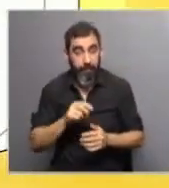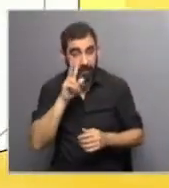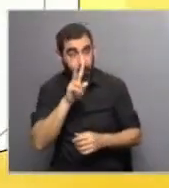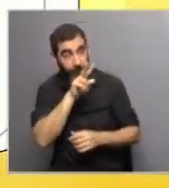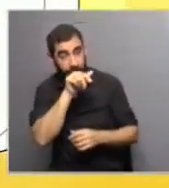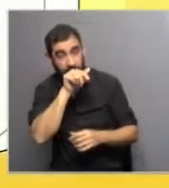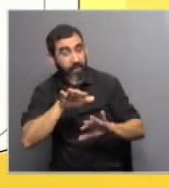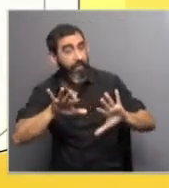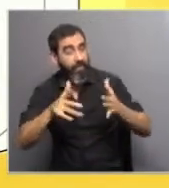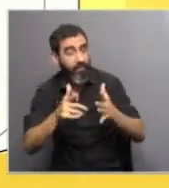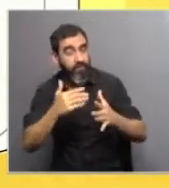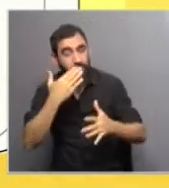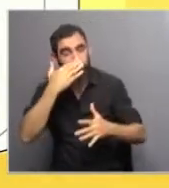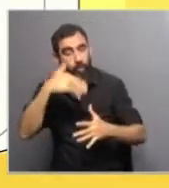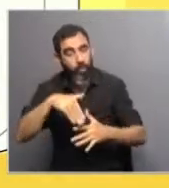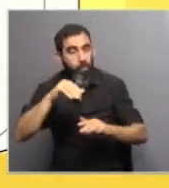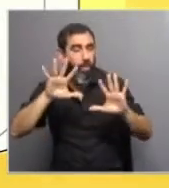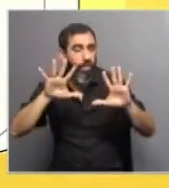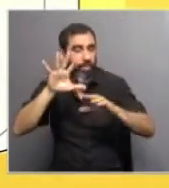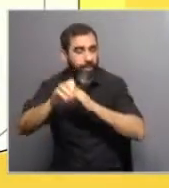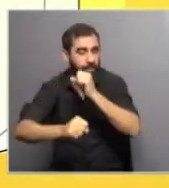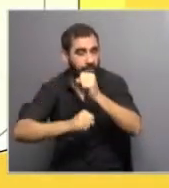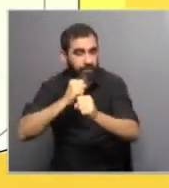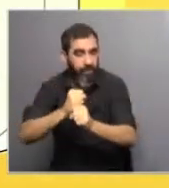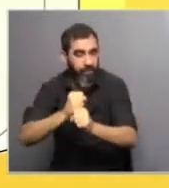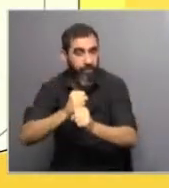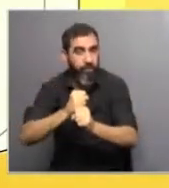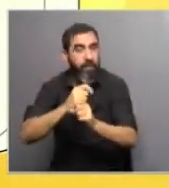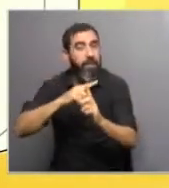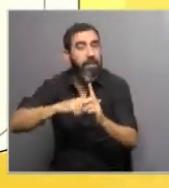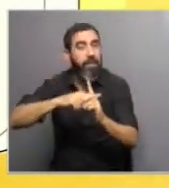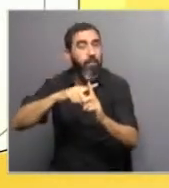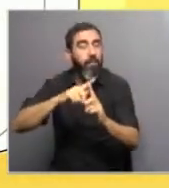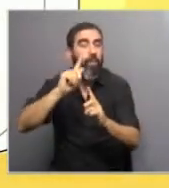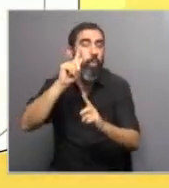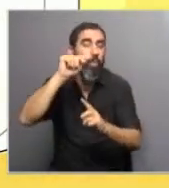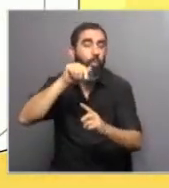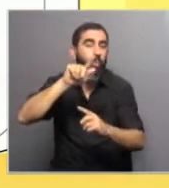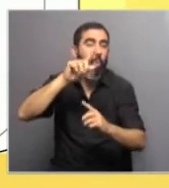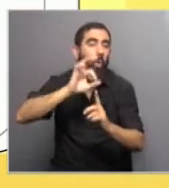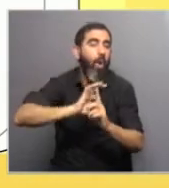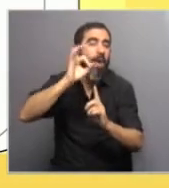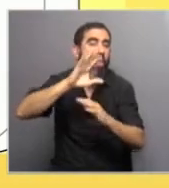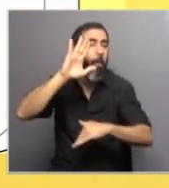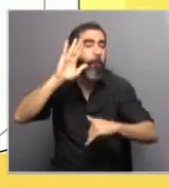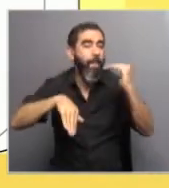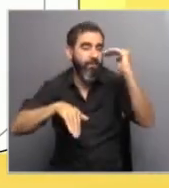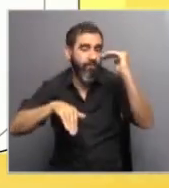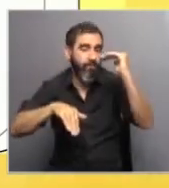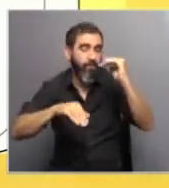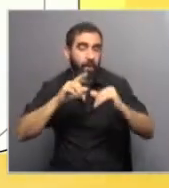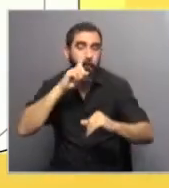te comentaba, es que en los últimos 10 años la temperatura está cerca de 1.1 grados por encima